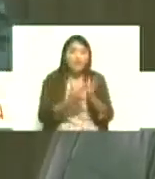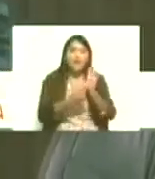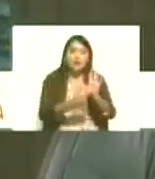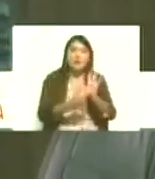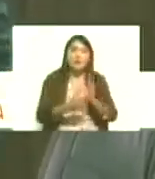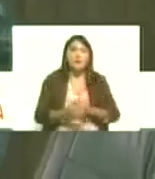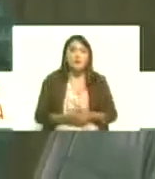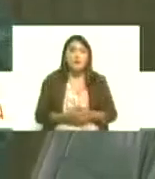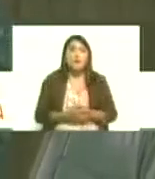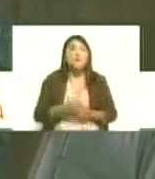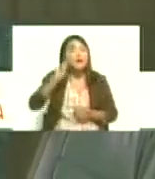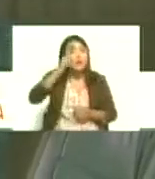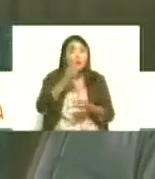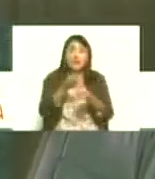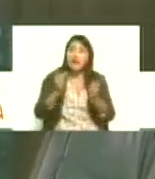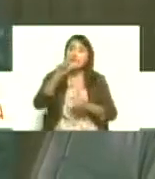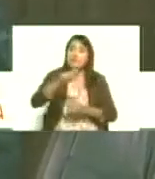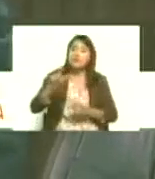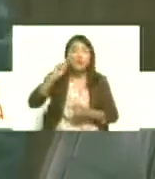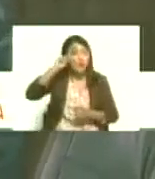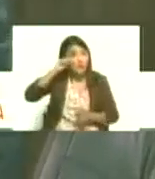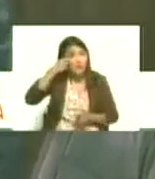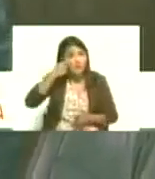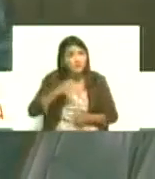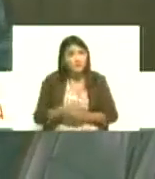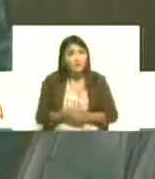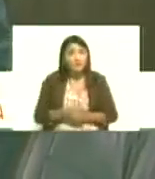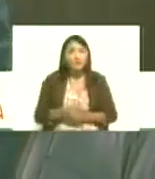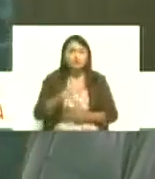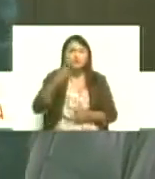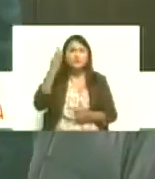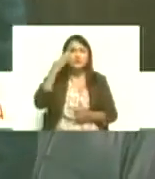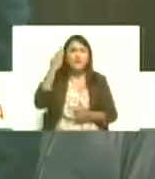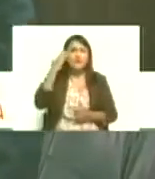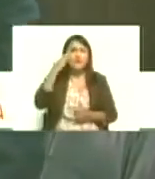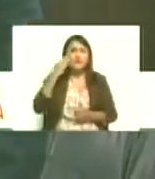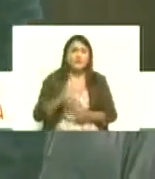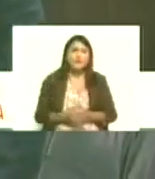por recordarlo. Y tenga la seguridad,